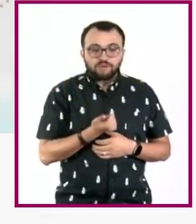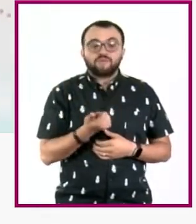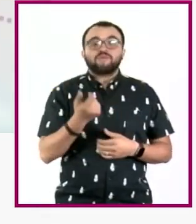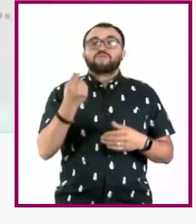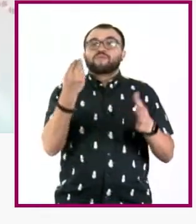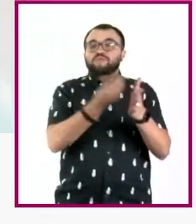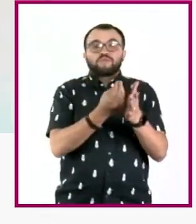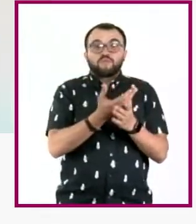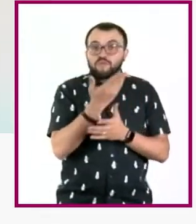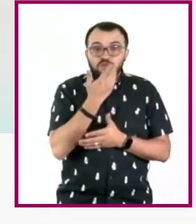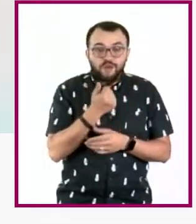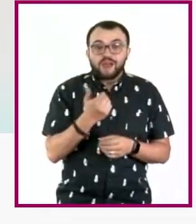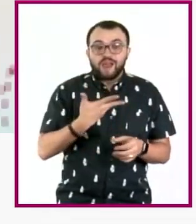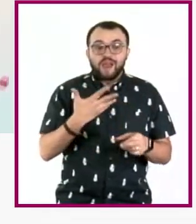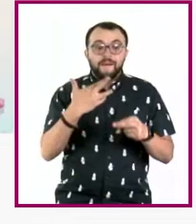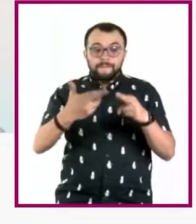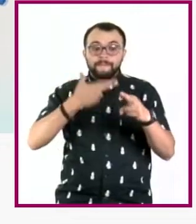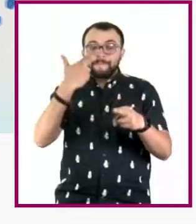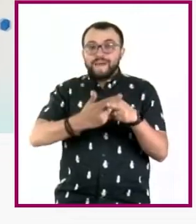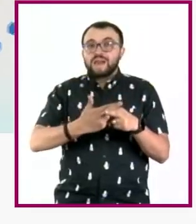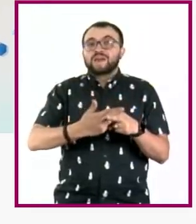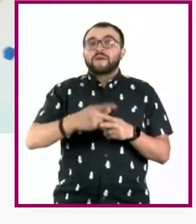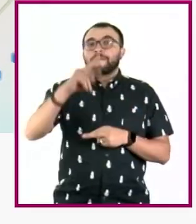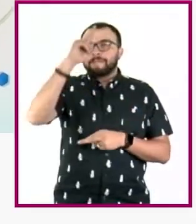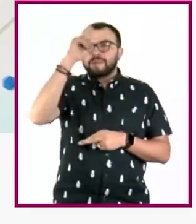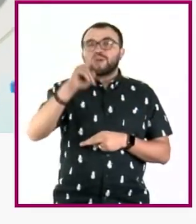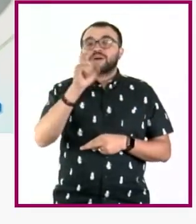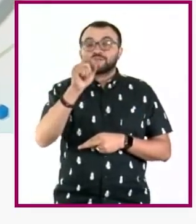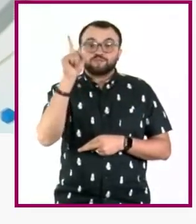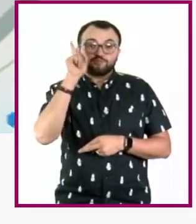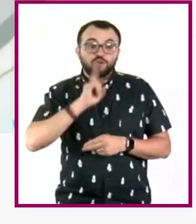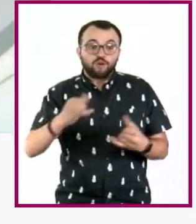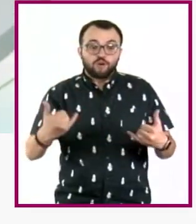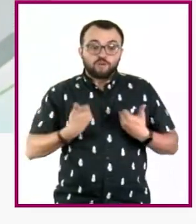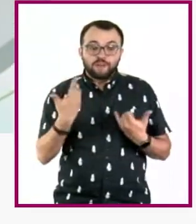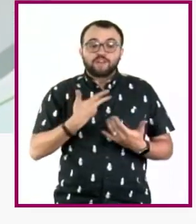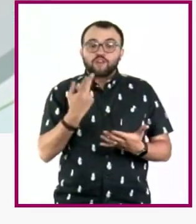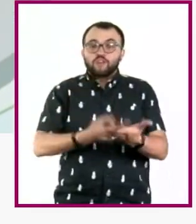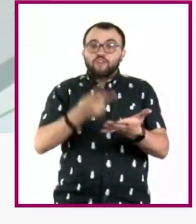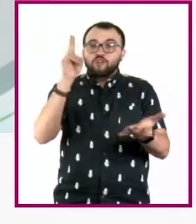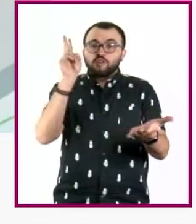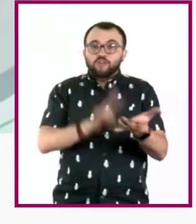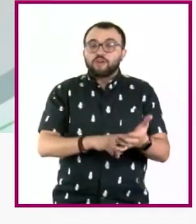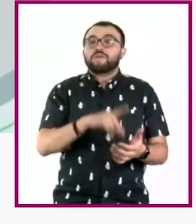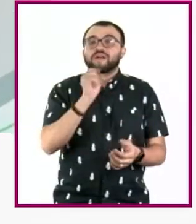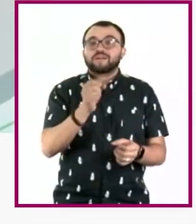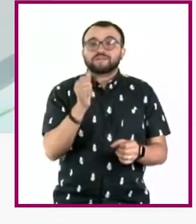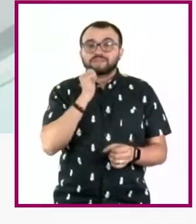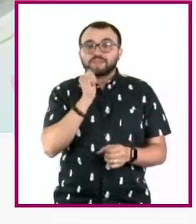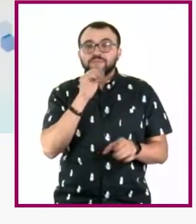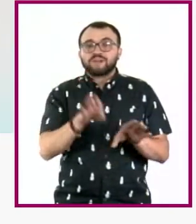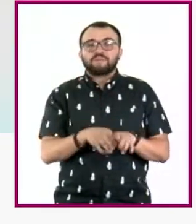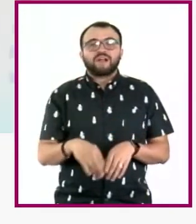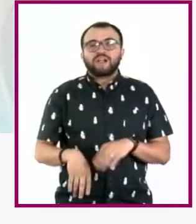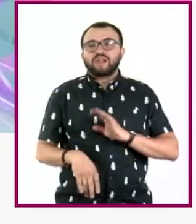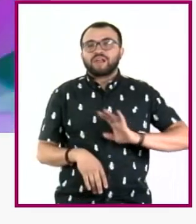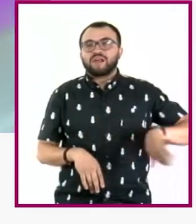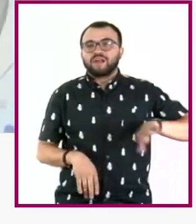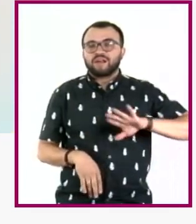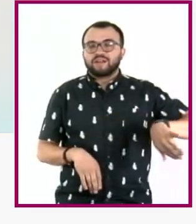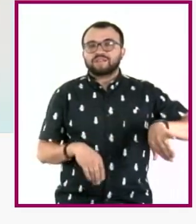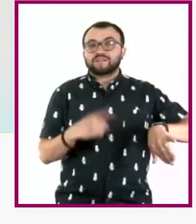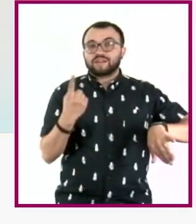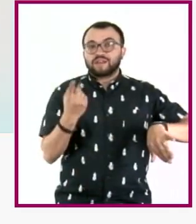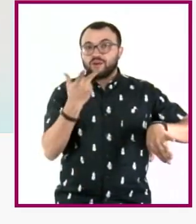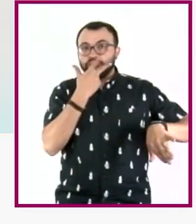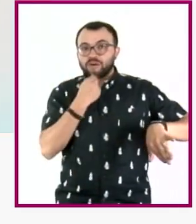mayor. Peor aún, es que las mujeres jóvenes tienen más del doble de probabilidades de ser excluidas que los hombres. La automatización